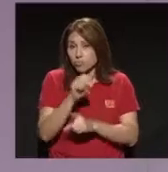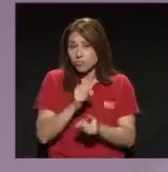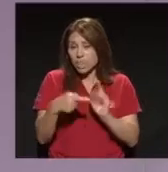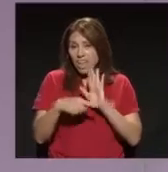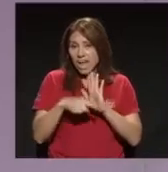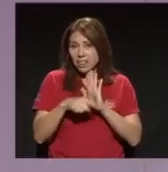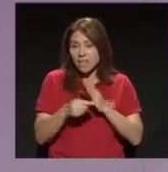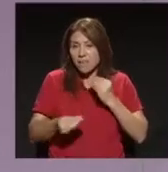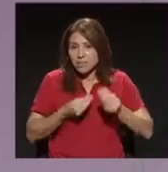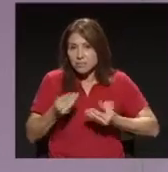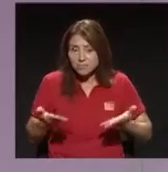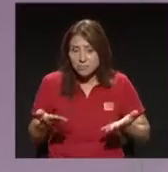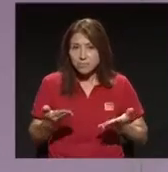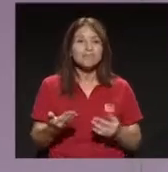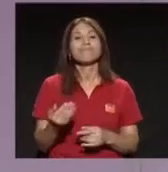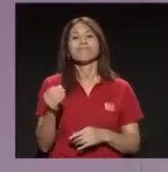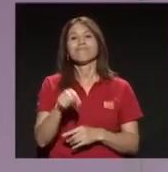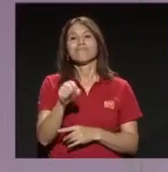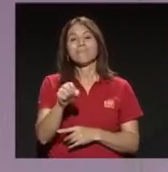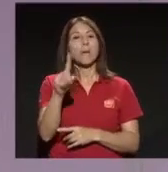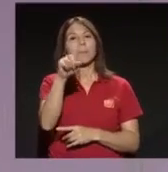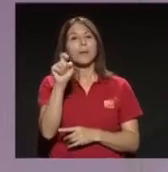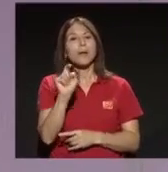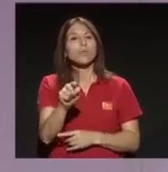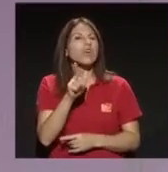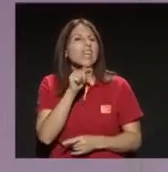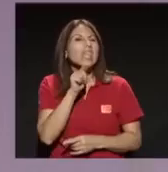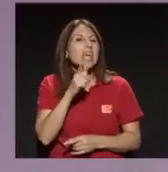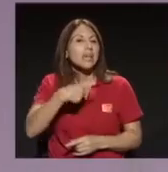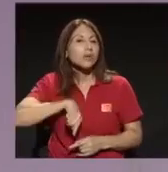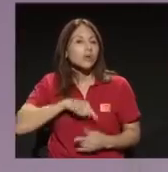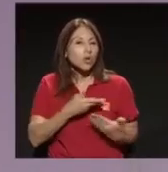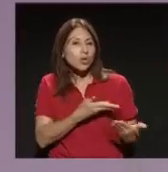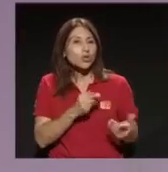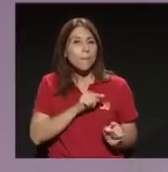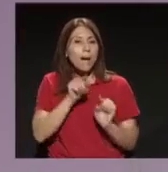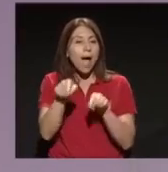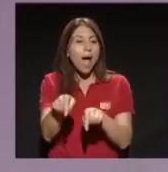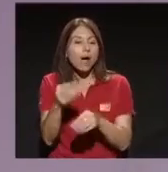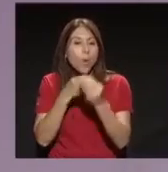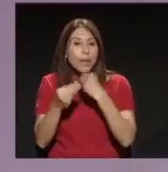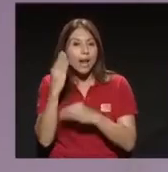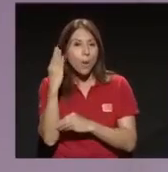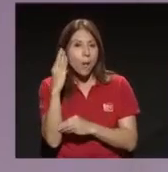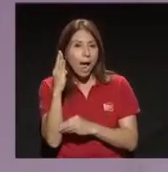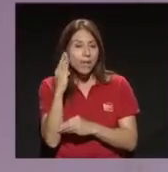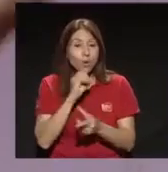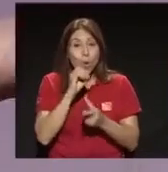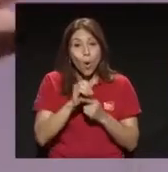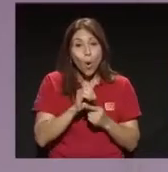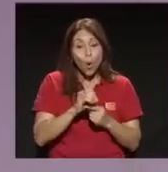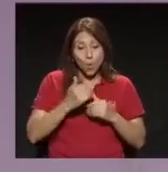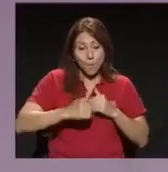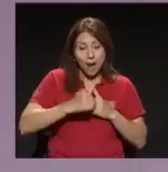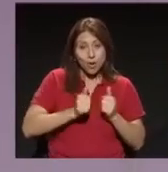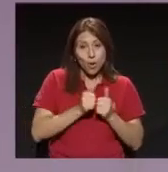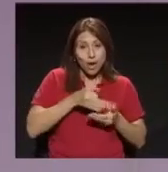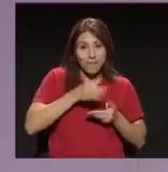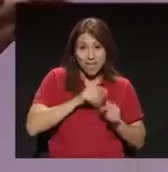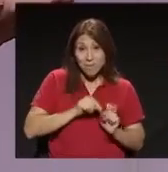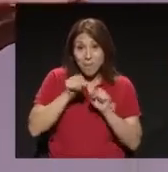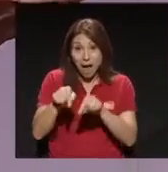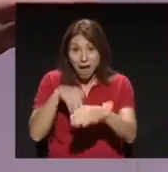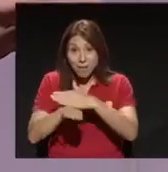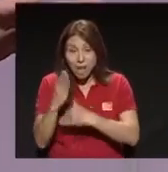bueno la pregunta es quién va a comer al baño en a quién de nosotras o de nosotros para comer un baño estaba tomar el café con el pan al baño oa comerse el